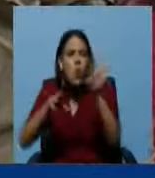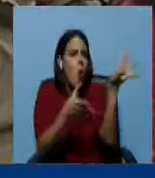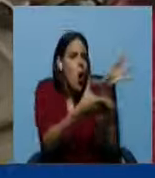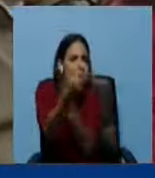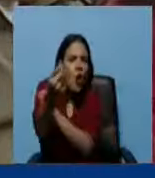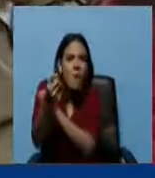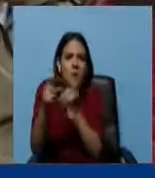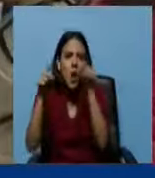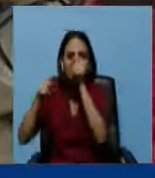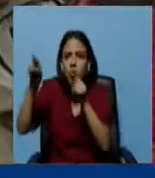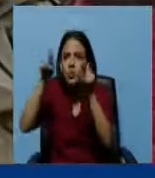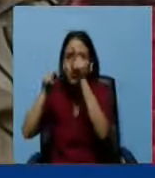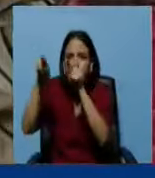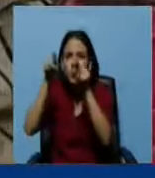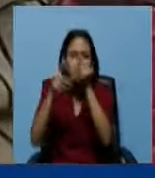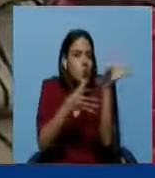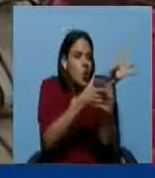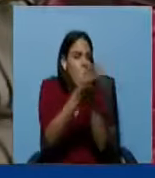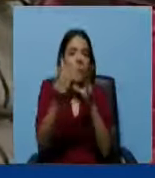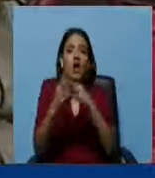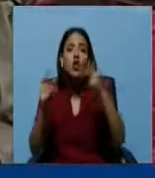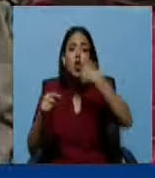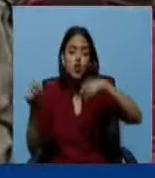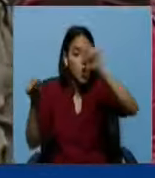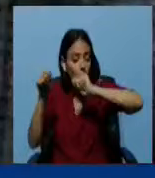Le sacábamos copia a todos los escritos que salían.